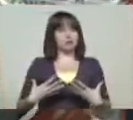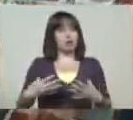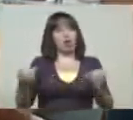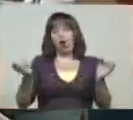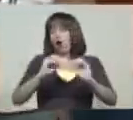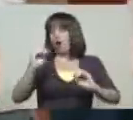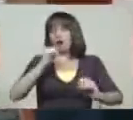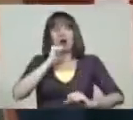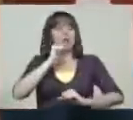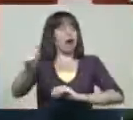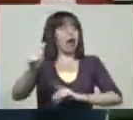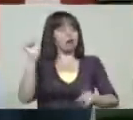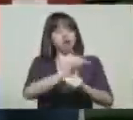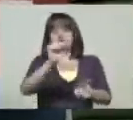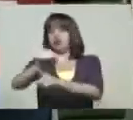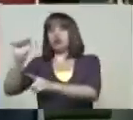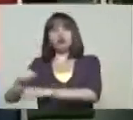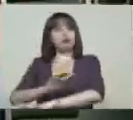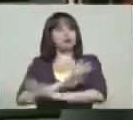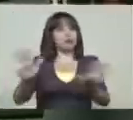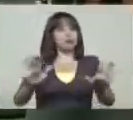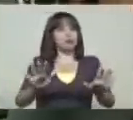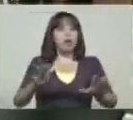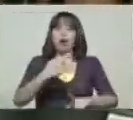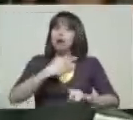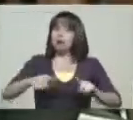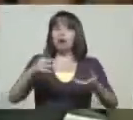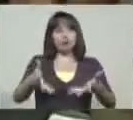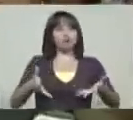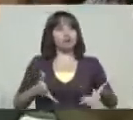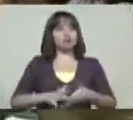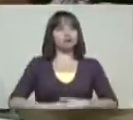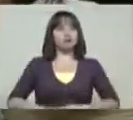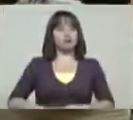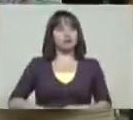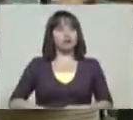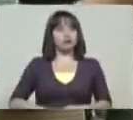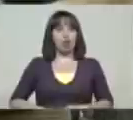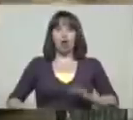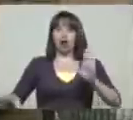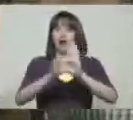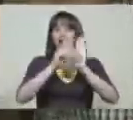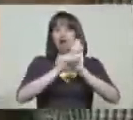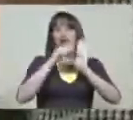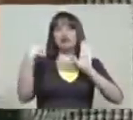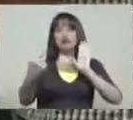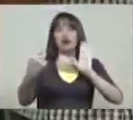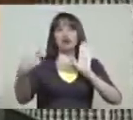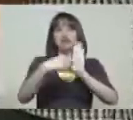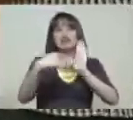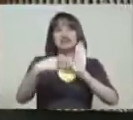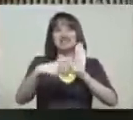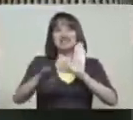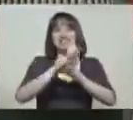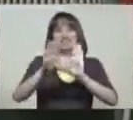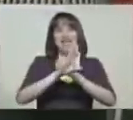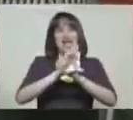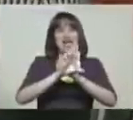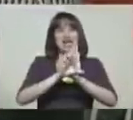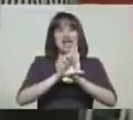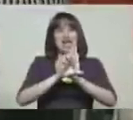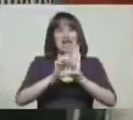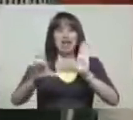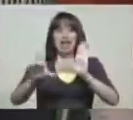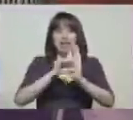o por las malas, pero lo vamos a lograr con la Constitución en la mano siempre, con la Constitución en la